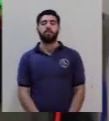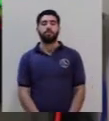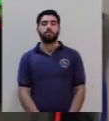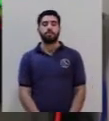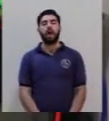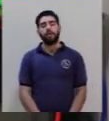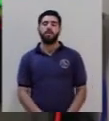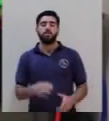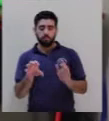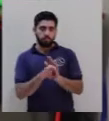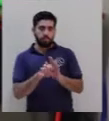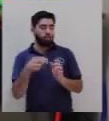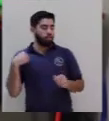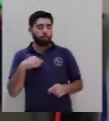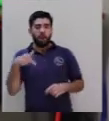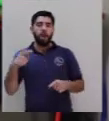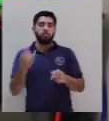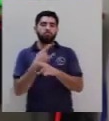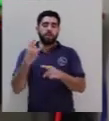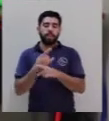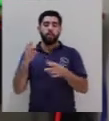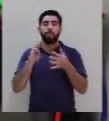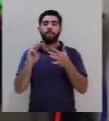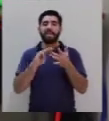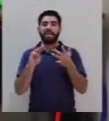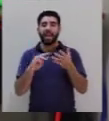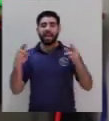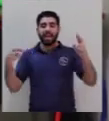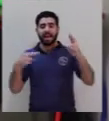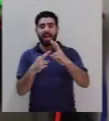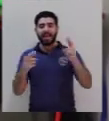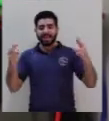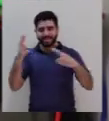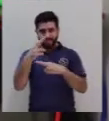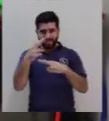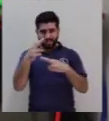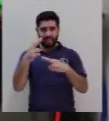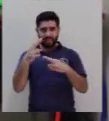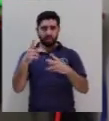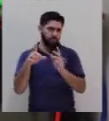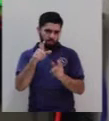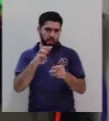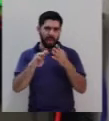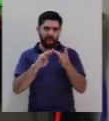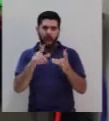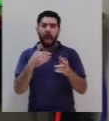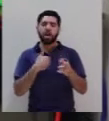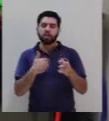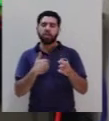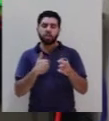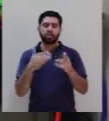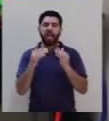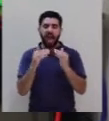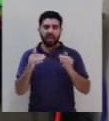Lo bueno que estamos en este caso usando materiales reciclables. Totalmente, ¿verdad? Totalmente, porque es material que yo puedo encontrar en casa. Sí, pues. Es material que a